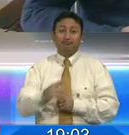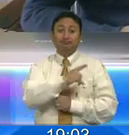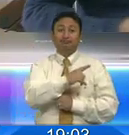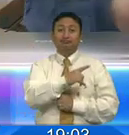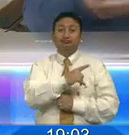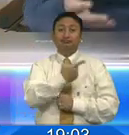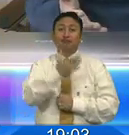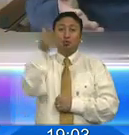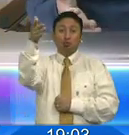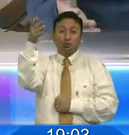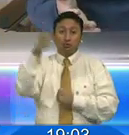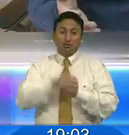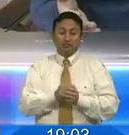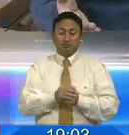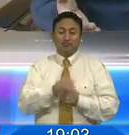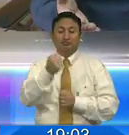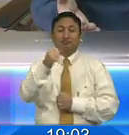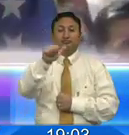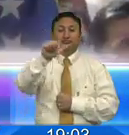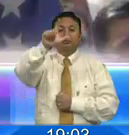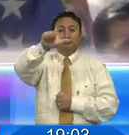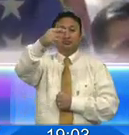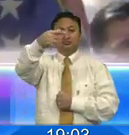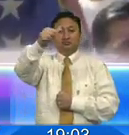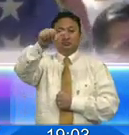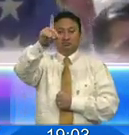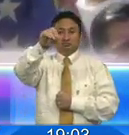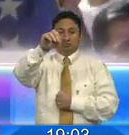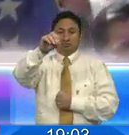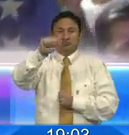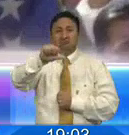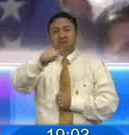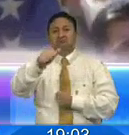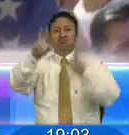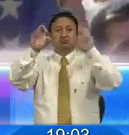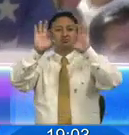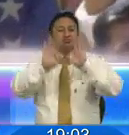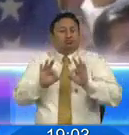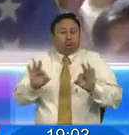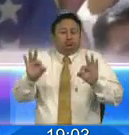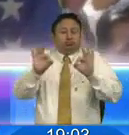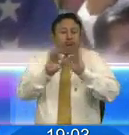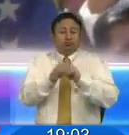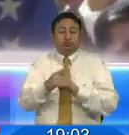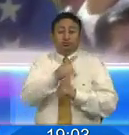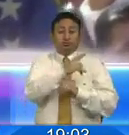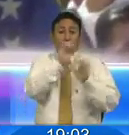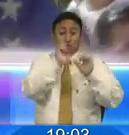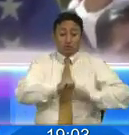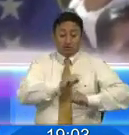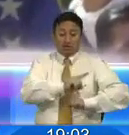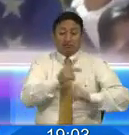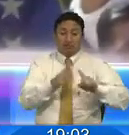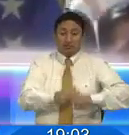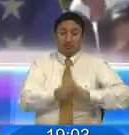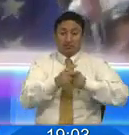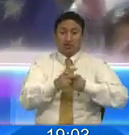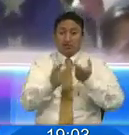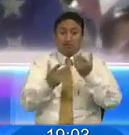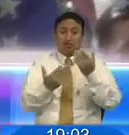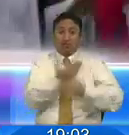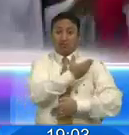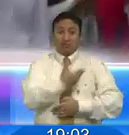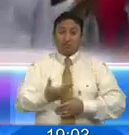coincide con este pensamiento y añade que otro de los temas fundamentales para que why do pueda ejercer esta presidencia interina